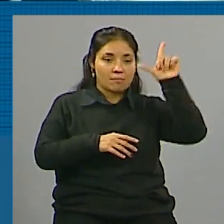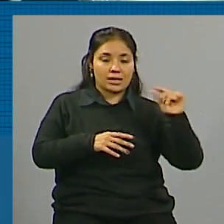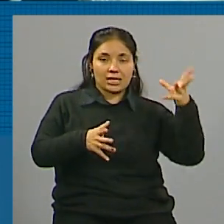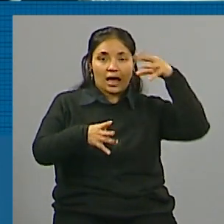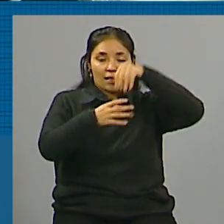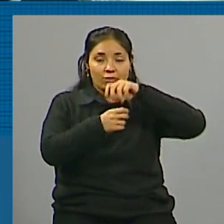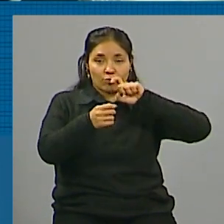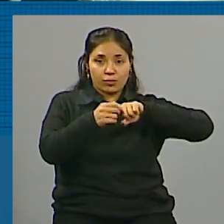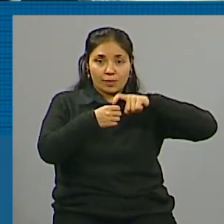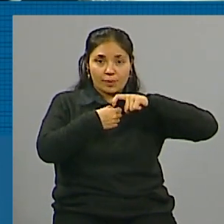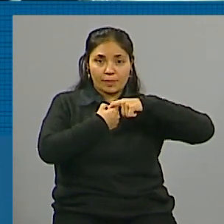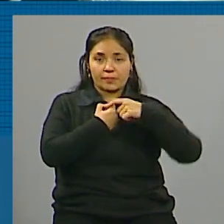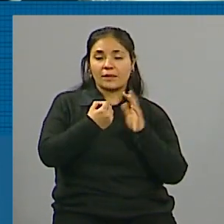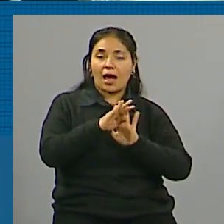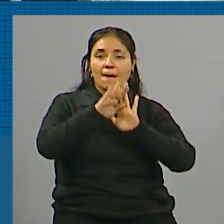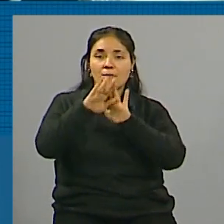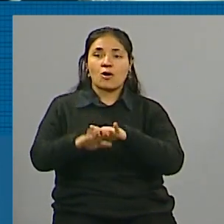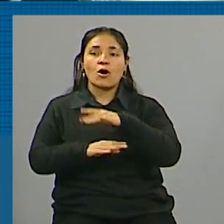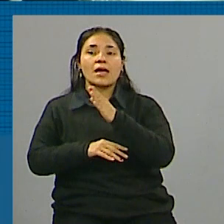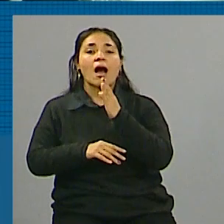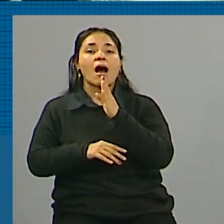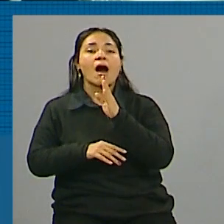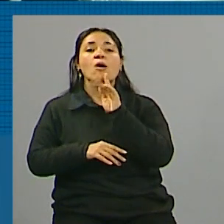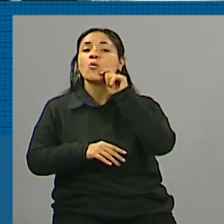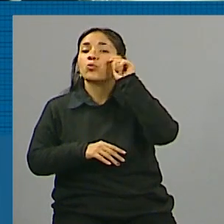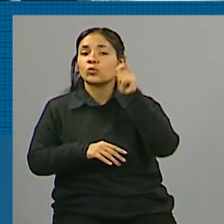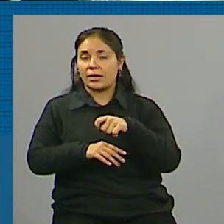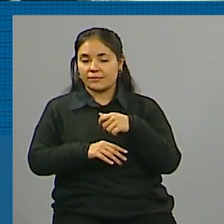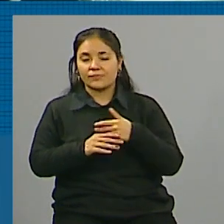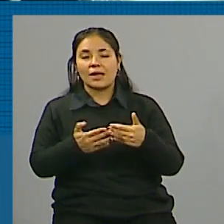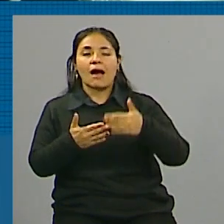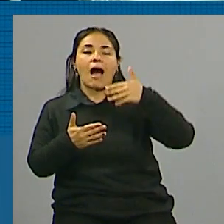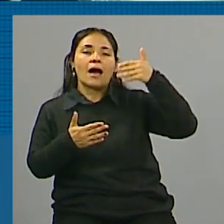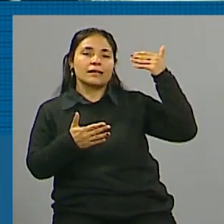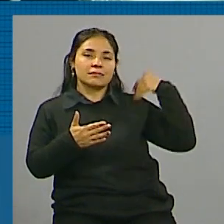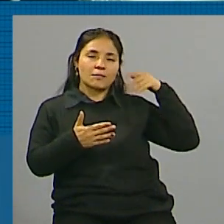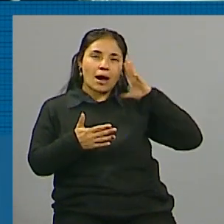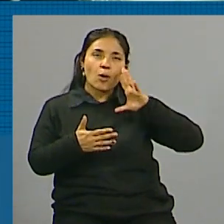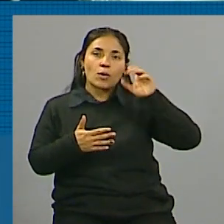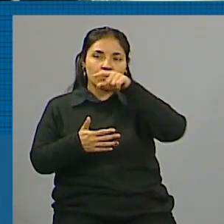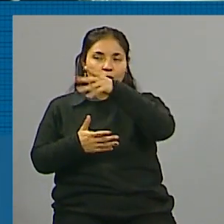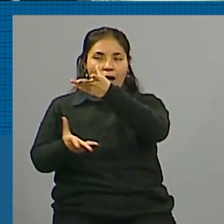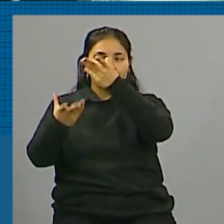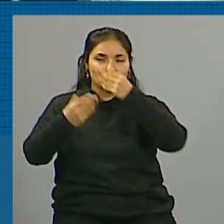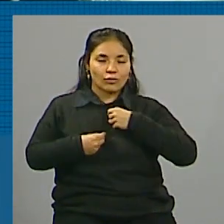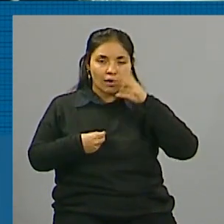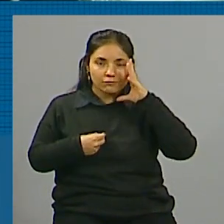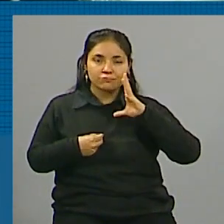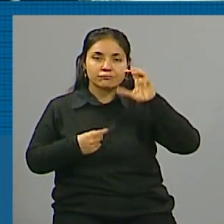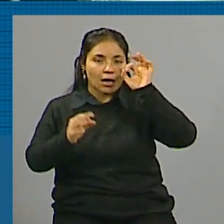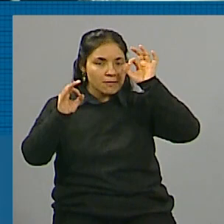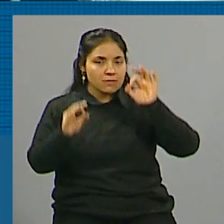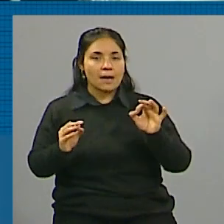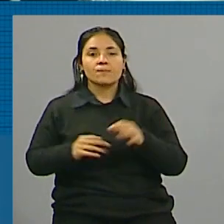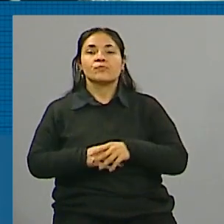Ucrania en cuanto al armamento. Yo voy a irme un poquito más atrás y voy a tratar de hacer memoria y vos me vas a ayudar en esto, Augusto, en esto de que